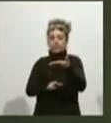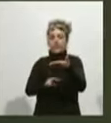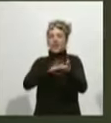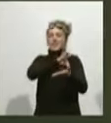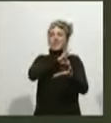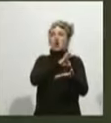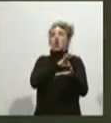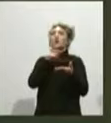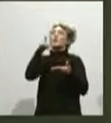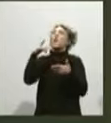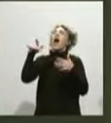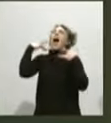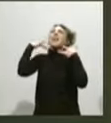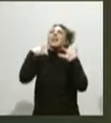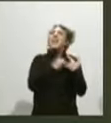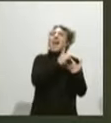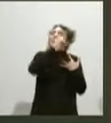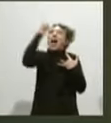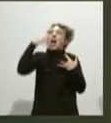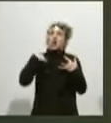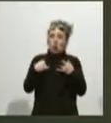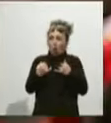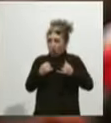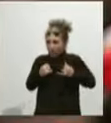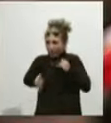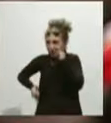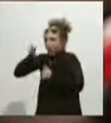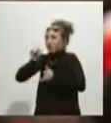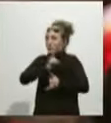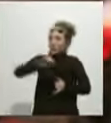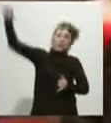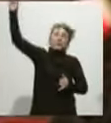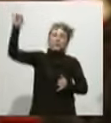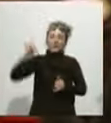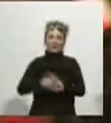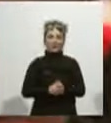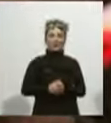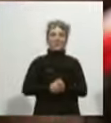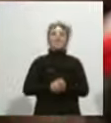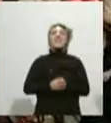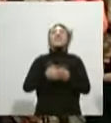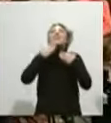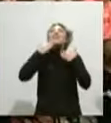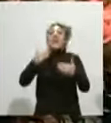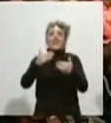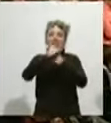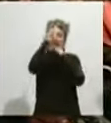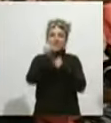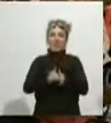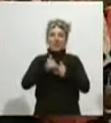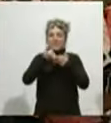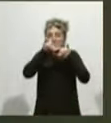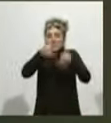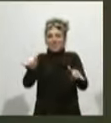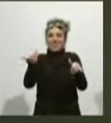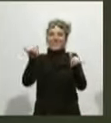la misma alegría con la que yo te la mando. Muchas gracias. Feliz gala de Aedra Queen Arrecife 2012. Bueno,